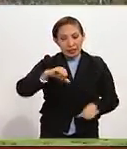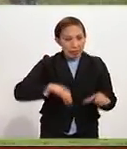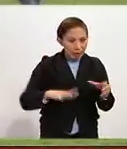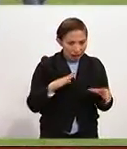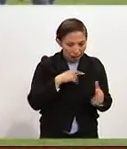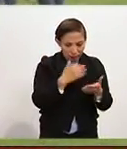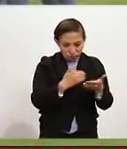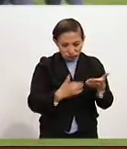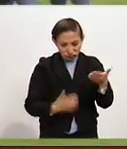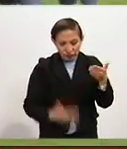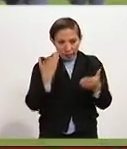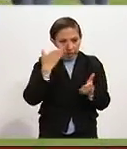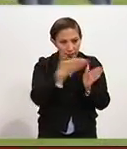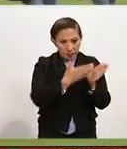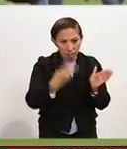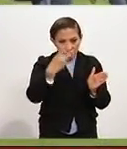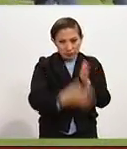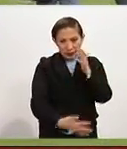estratégicas a seguir durante el periodo